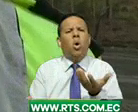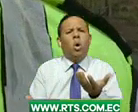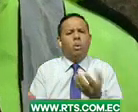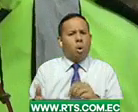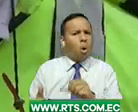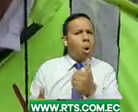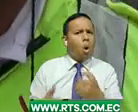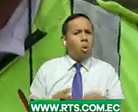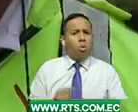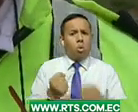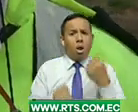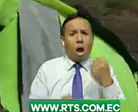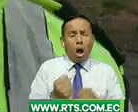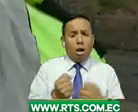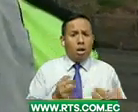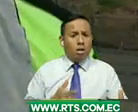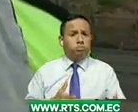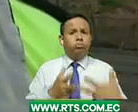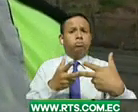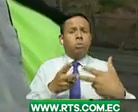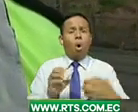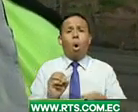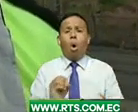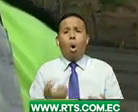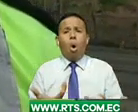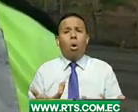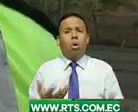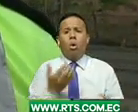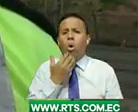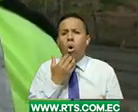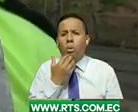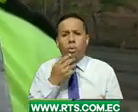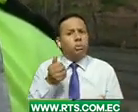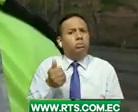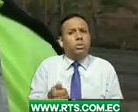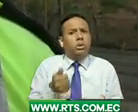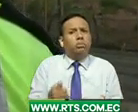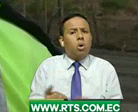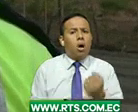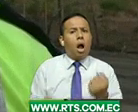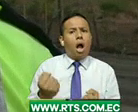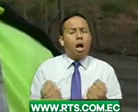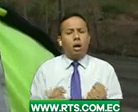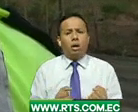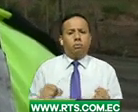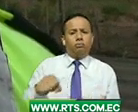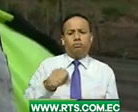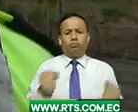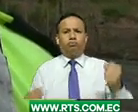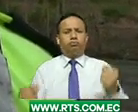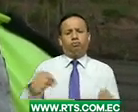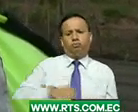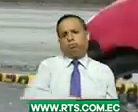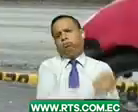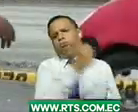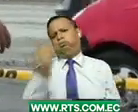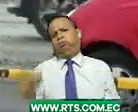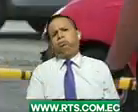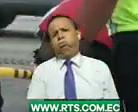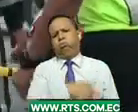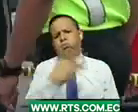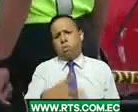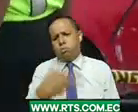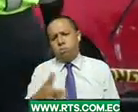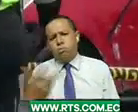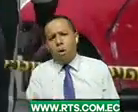ningún vehículo ni con objeto. El vehículo parece que hace una mala maniobra y se proyecta al volcamiento de varios ciclos. Al lugar